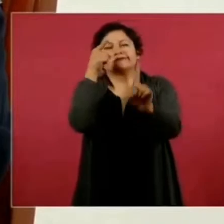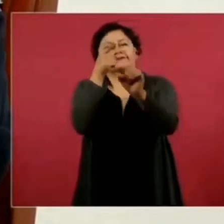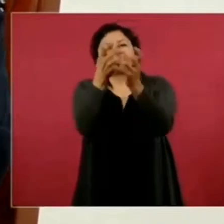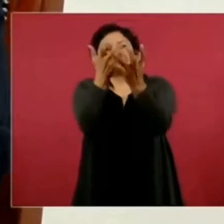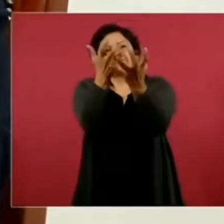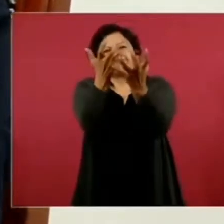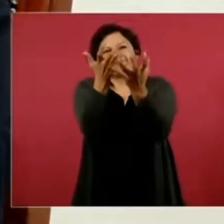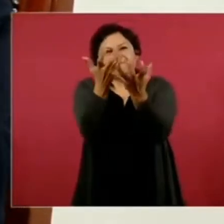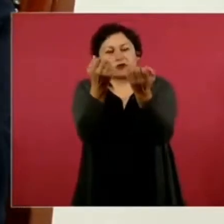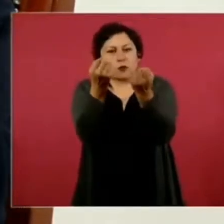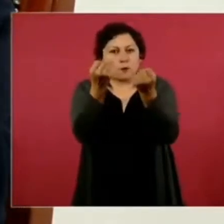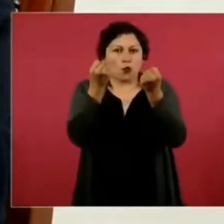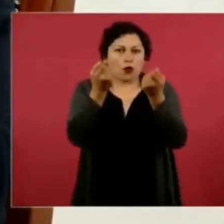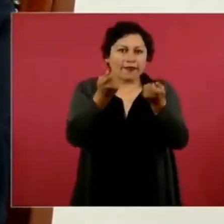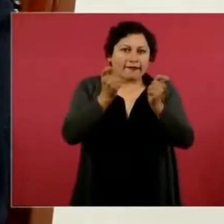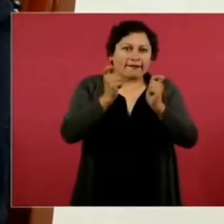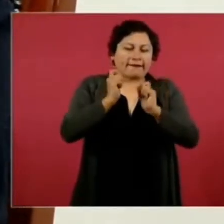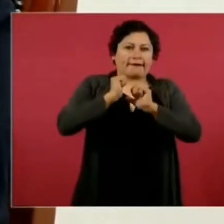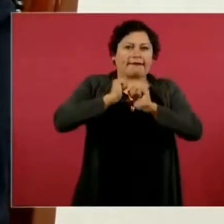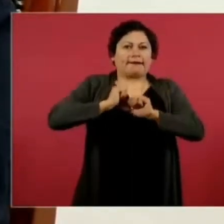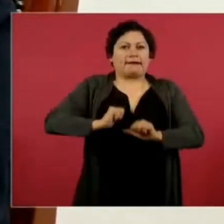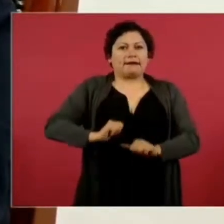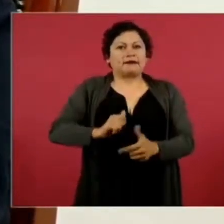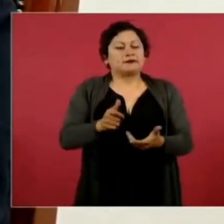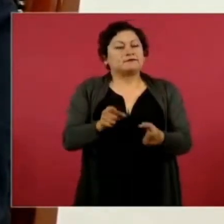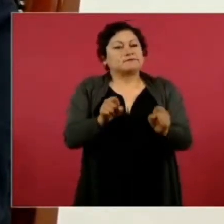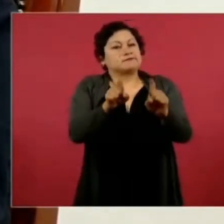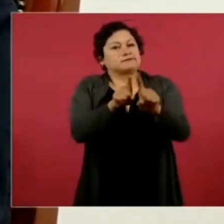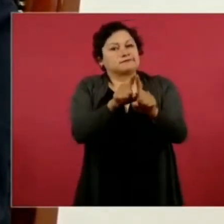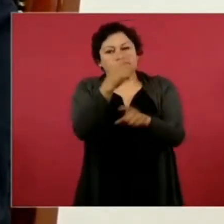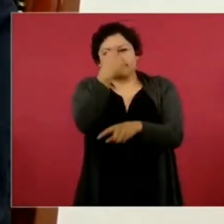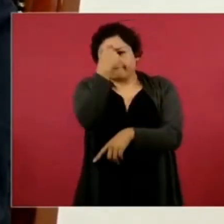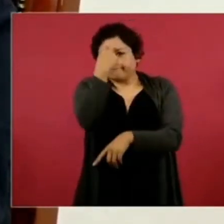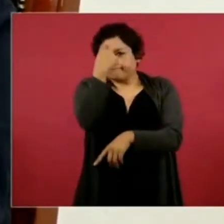y ambición por el dinero.